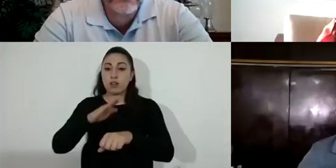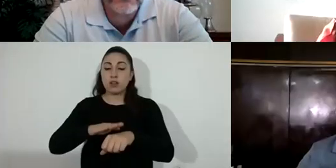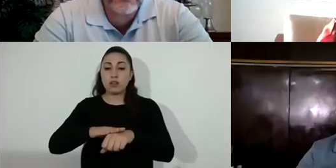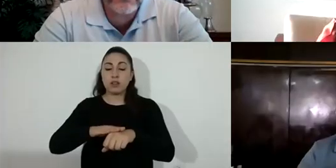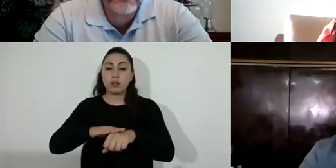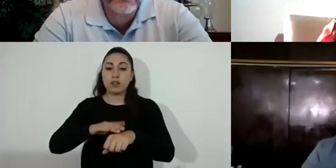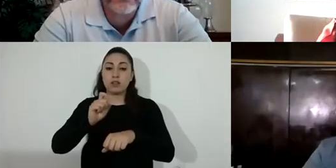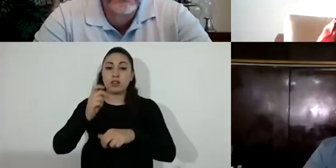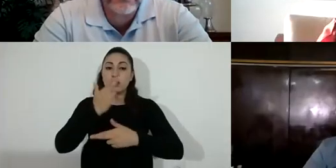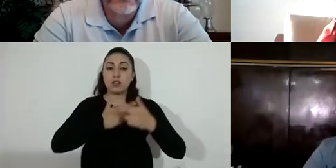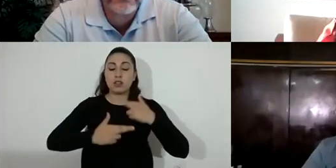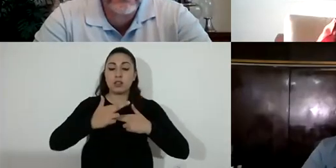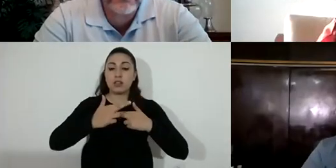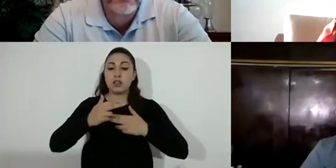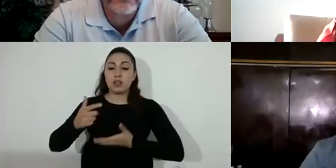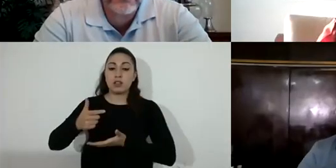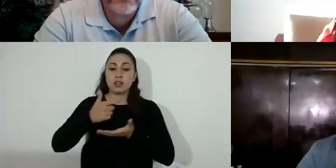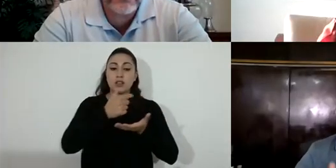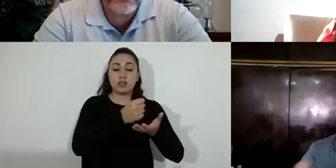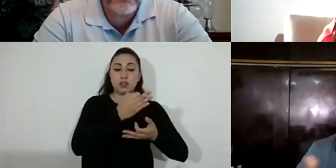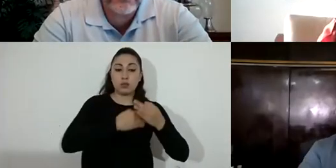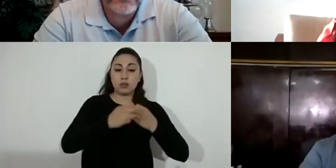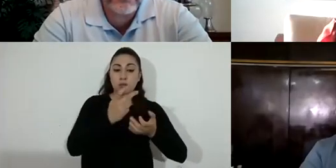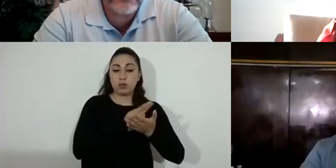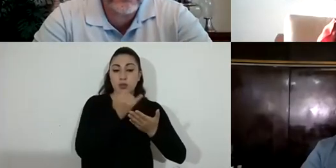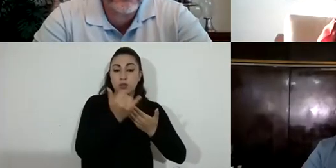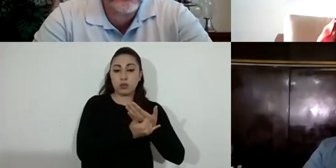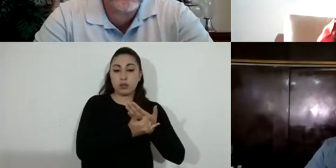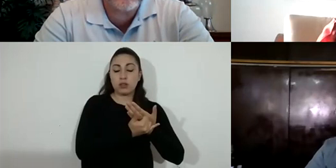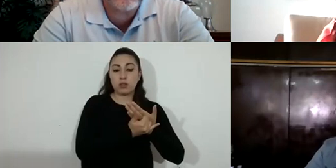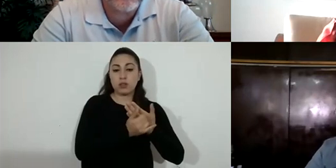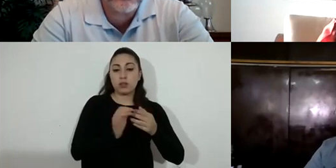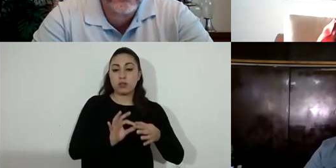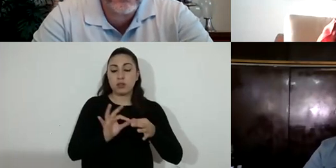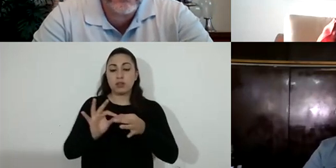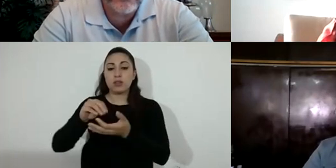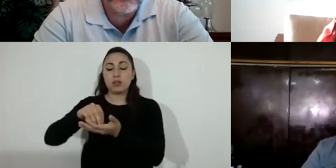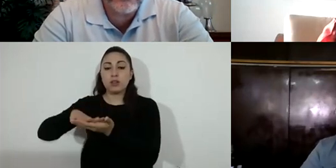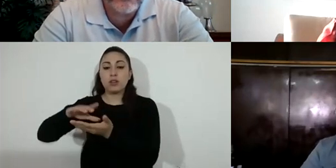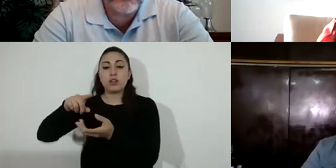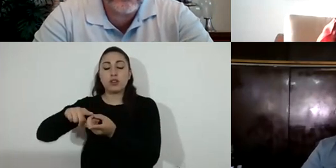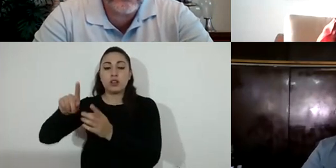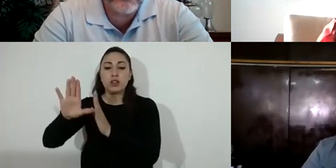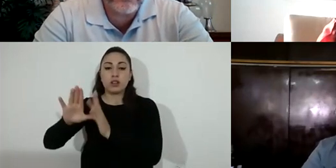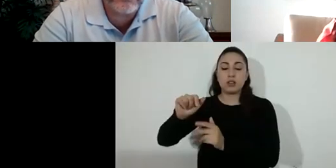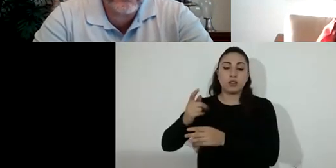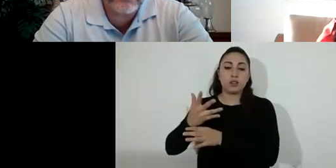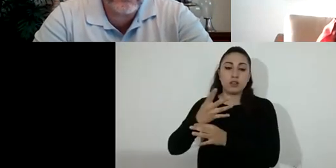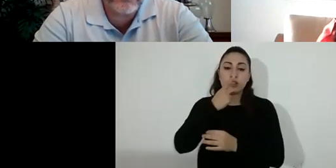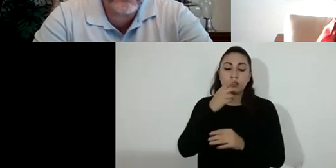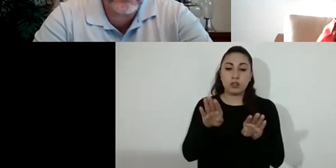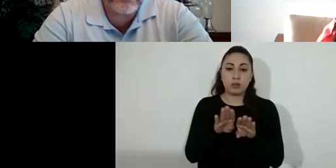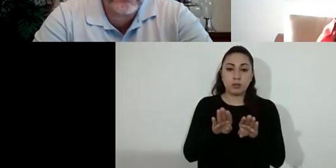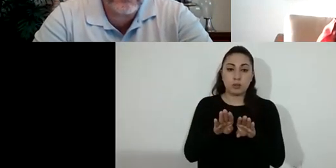de reorientar los recursos de esos proyectos a las finalidades y atribuciones que mandata la Constitución en este